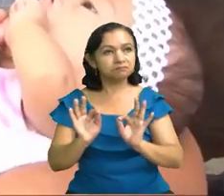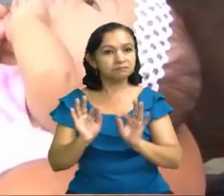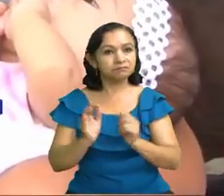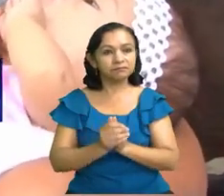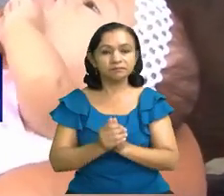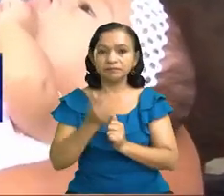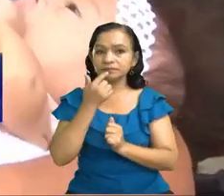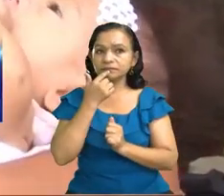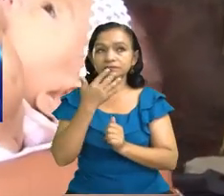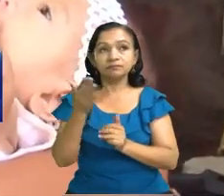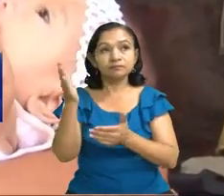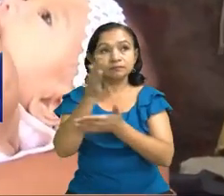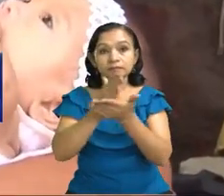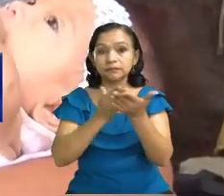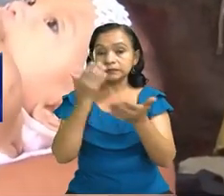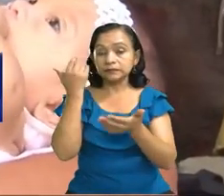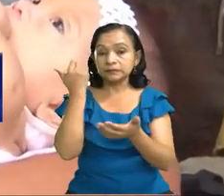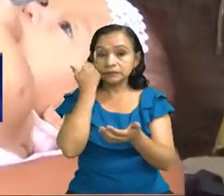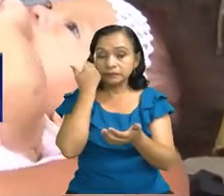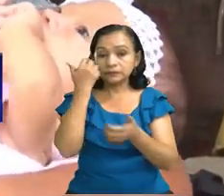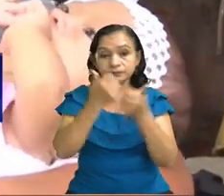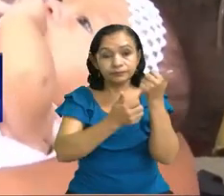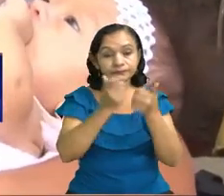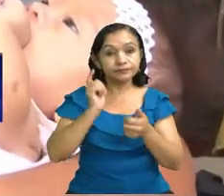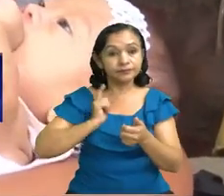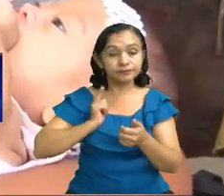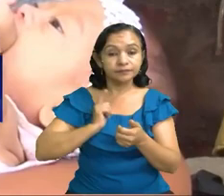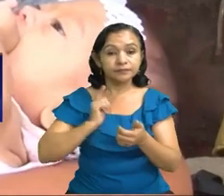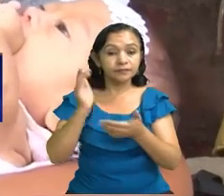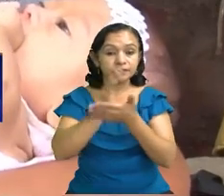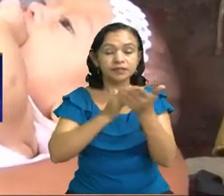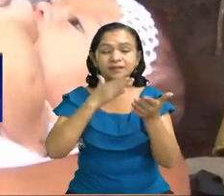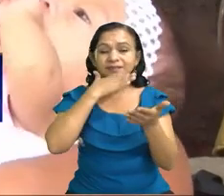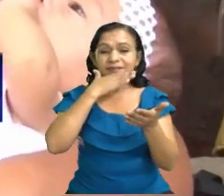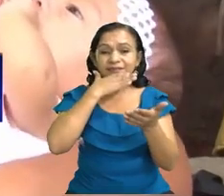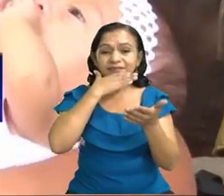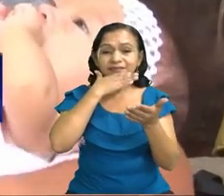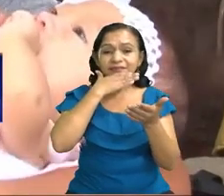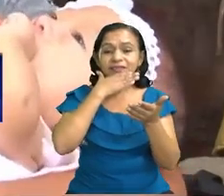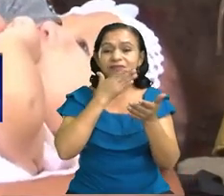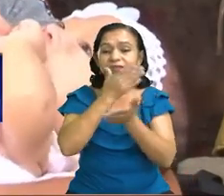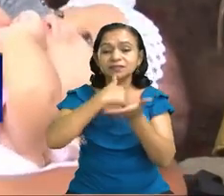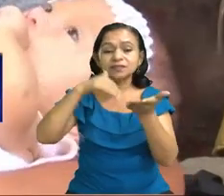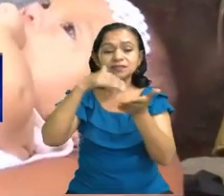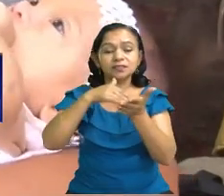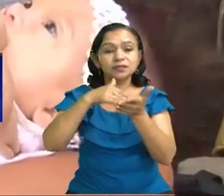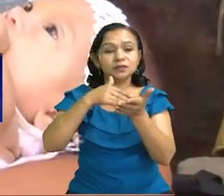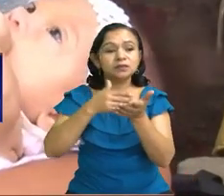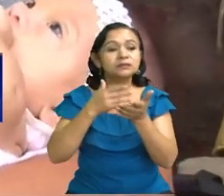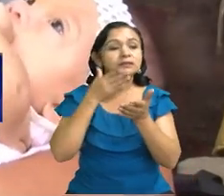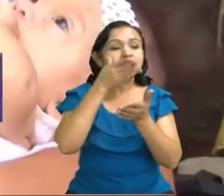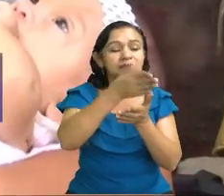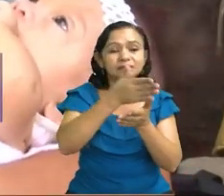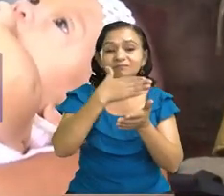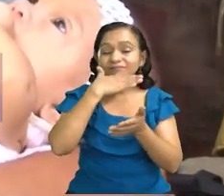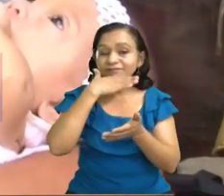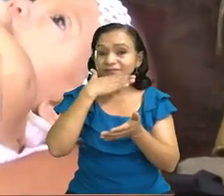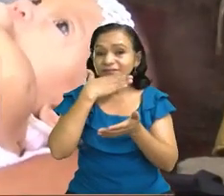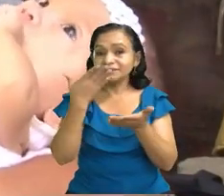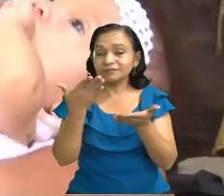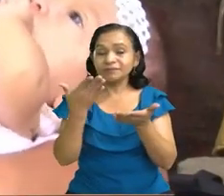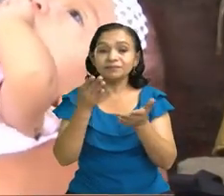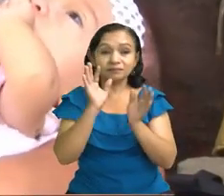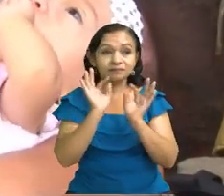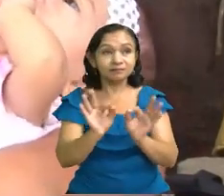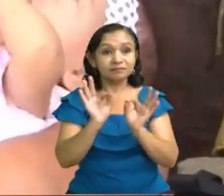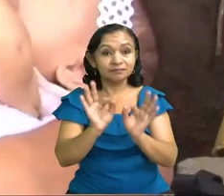porque alguna emergencia que nosotros tenemos, no, a veces se nos hace complicado ir hasta el centro de salud o ir más largo, pues está bien